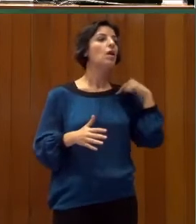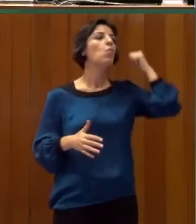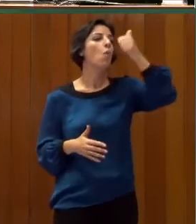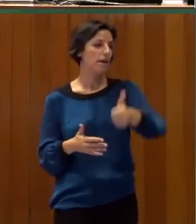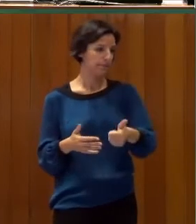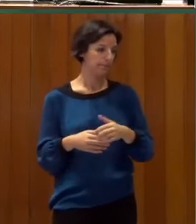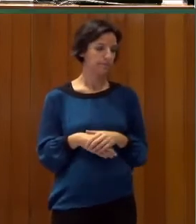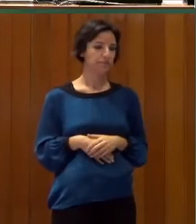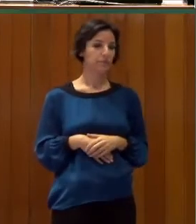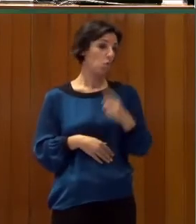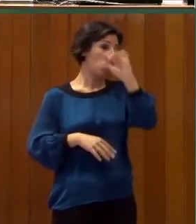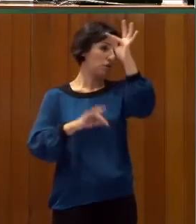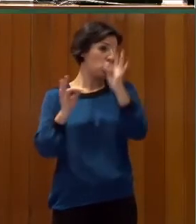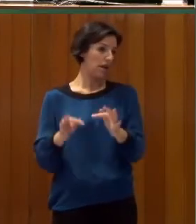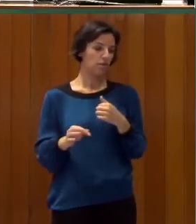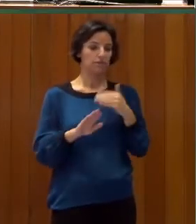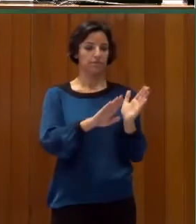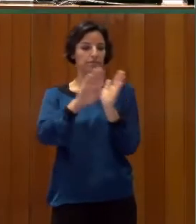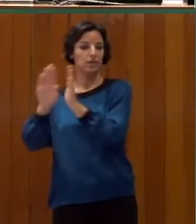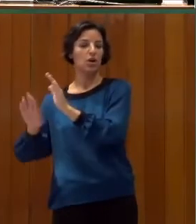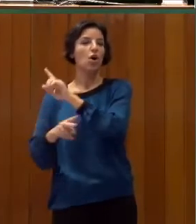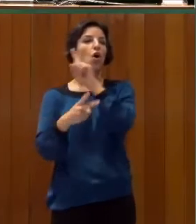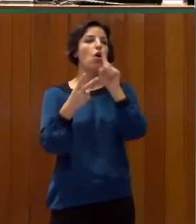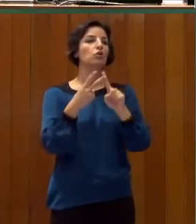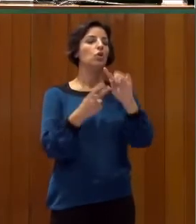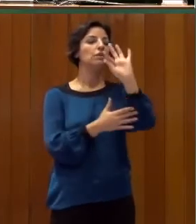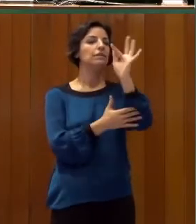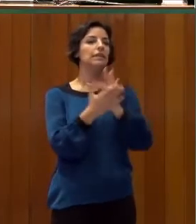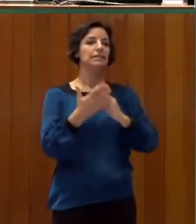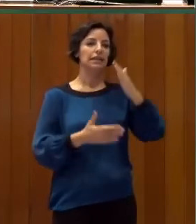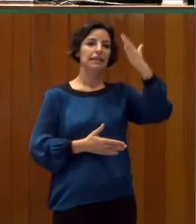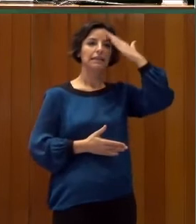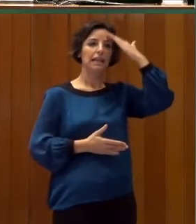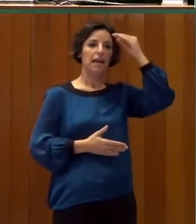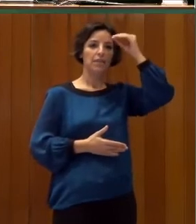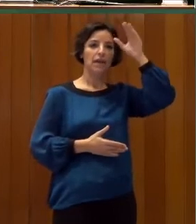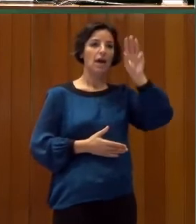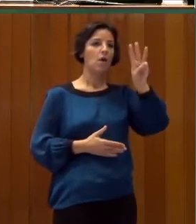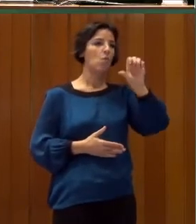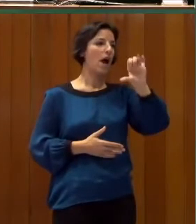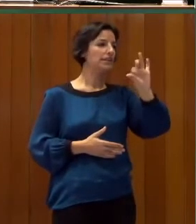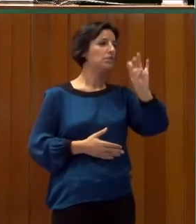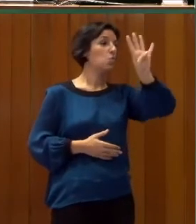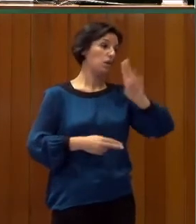Otro instrumento fue el test de inteligencia WISE 4.